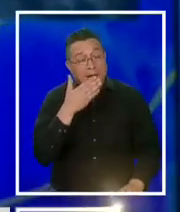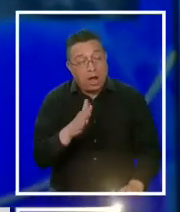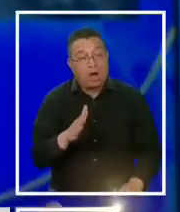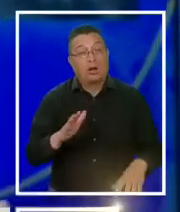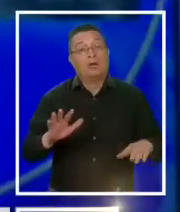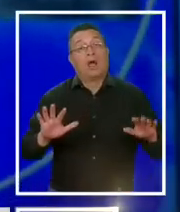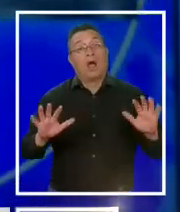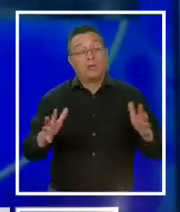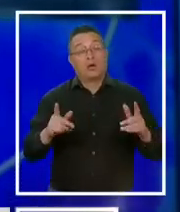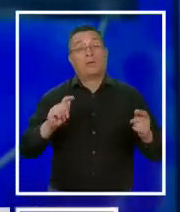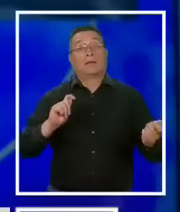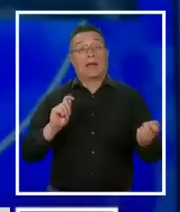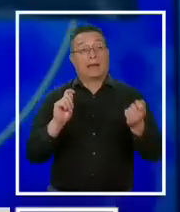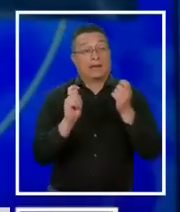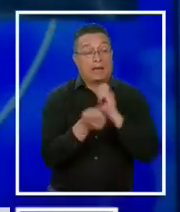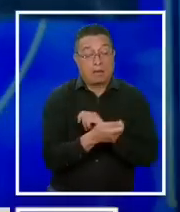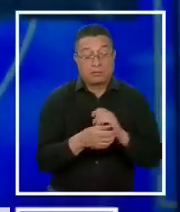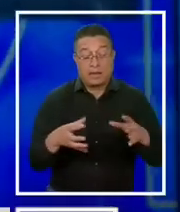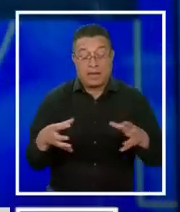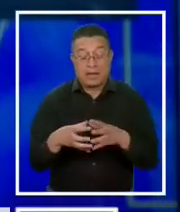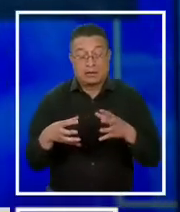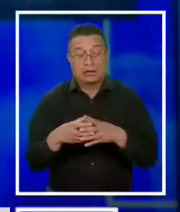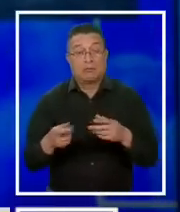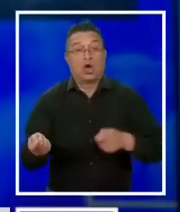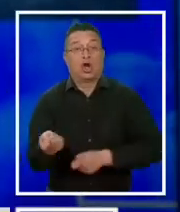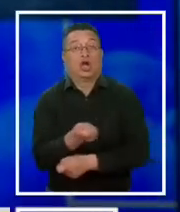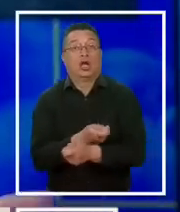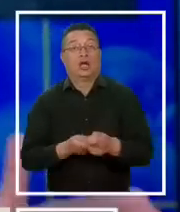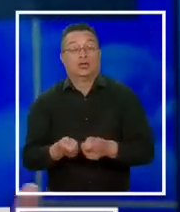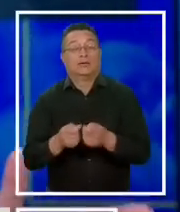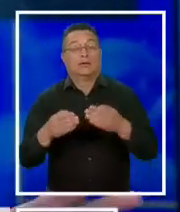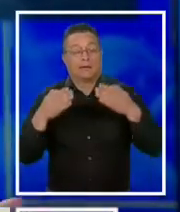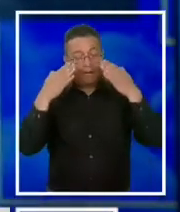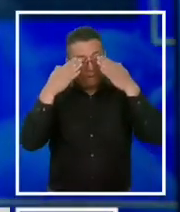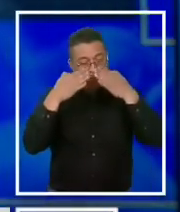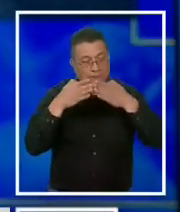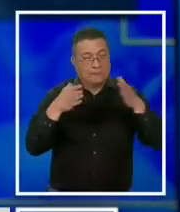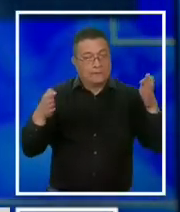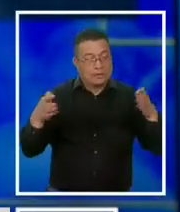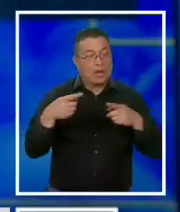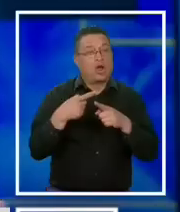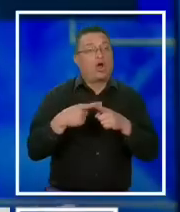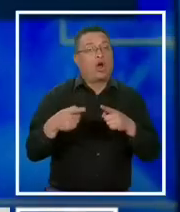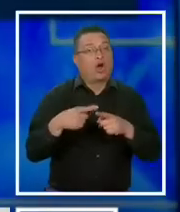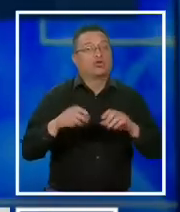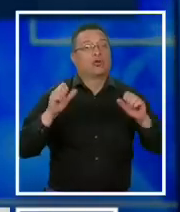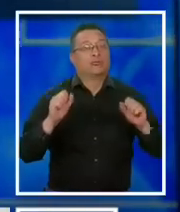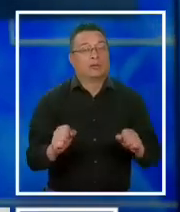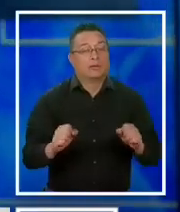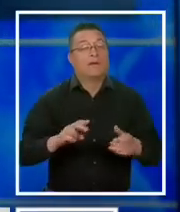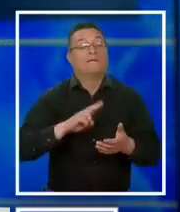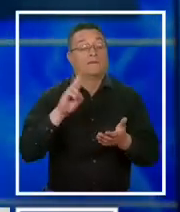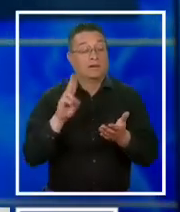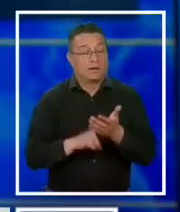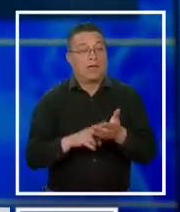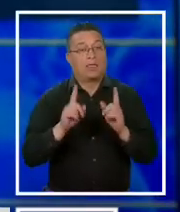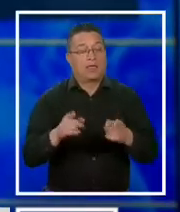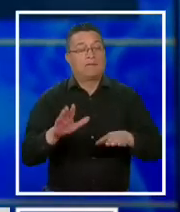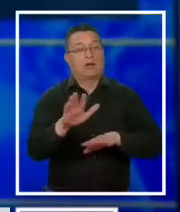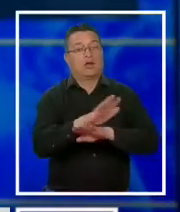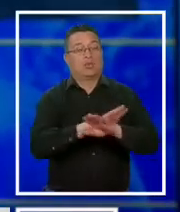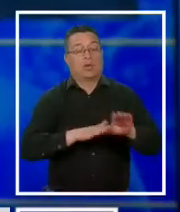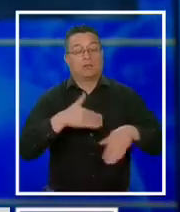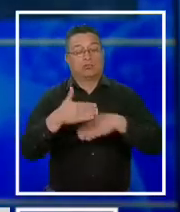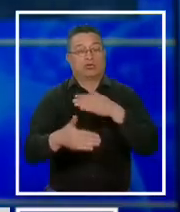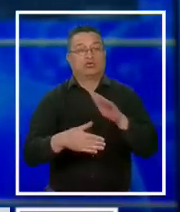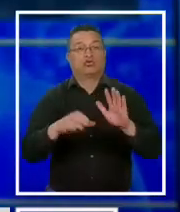es que cambiemos el equipo negociador y abrámonos a otras posibilidades porque efectivamente hay que cuidar el proceso